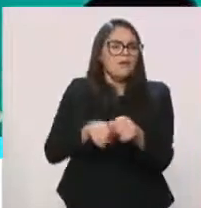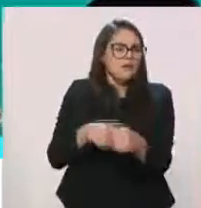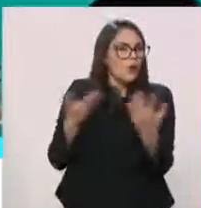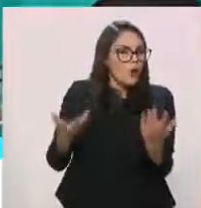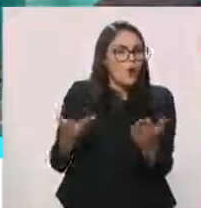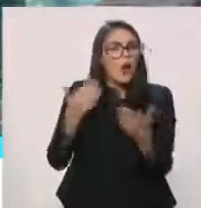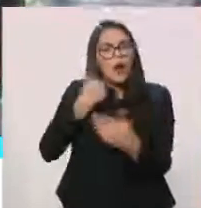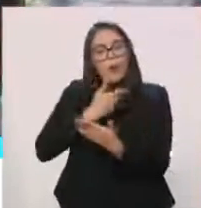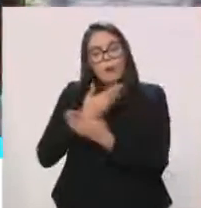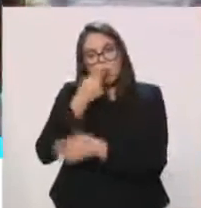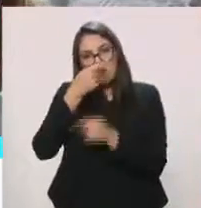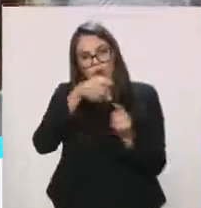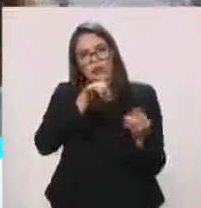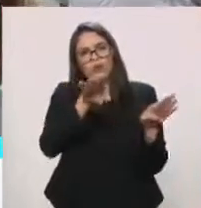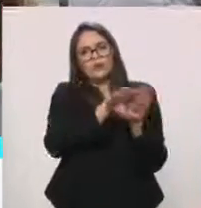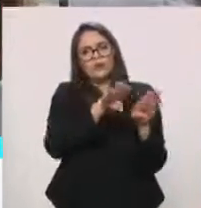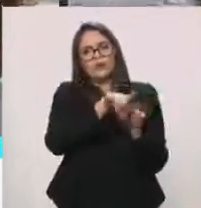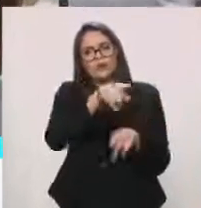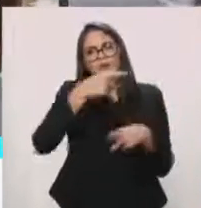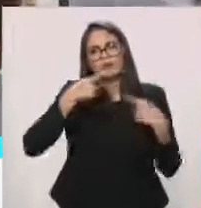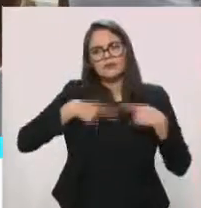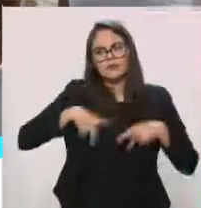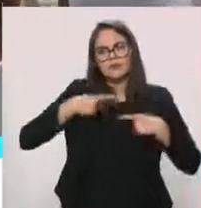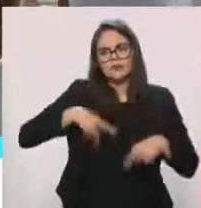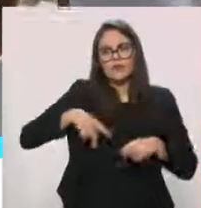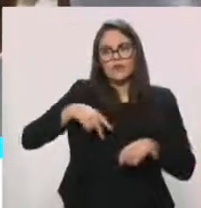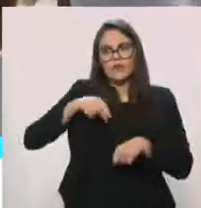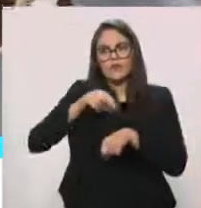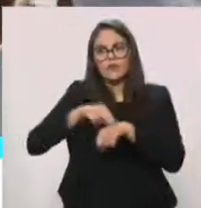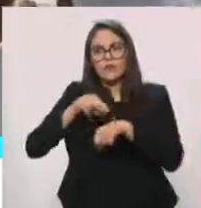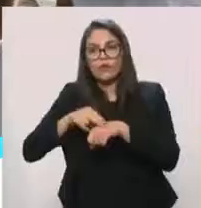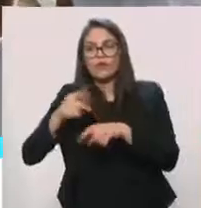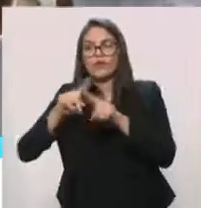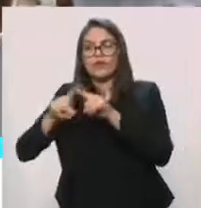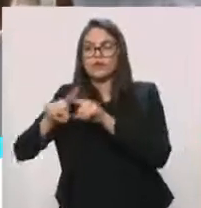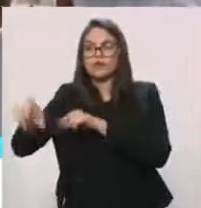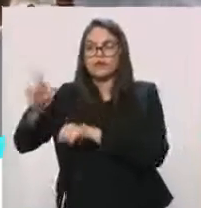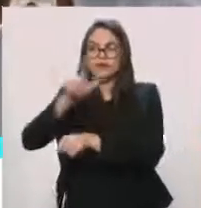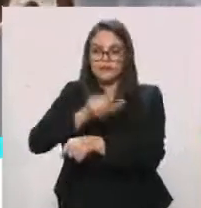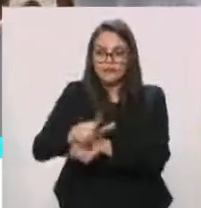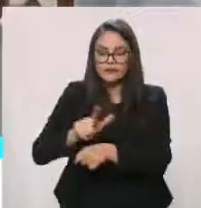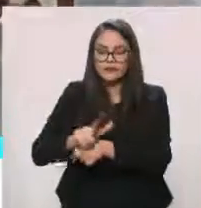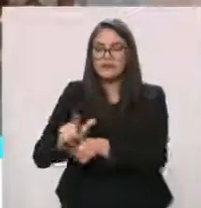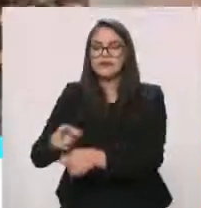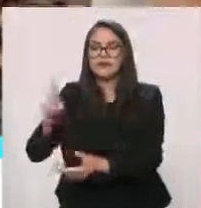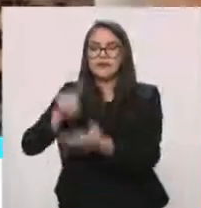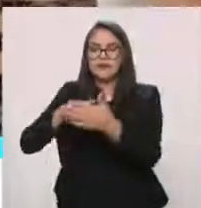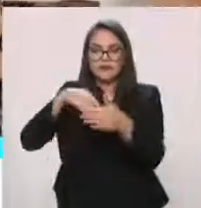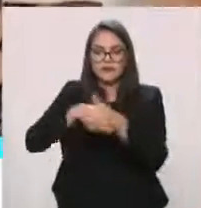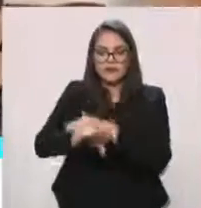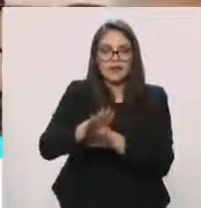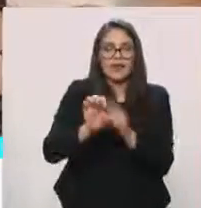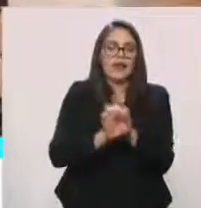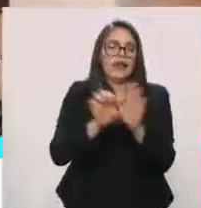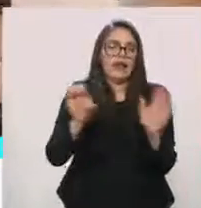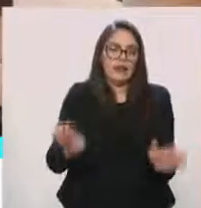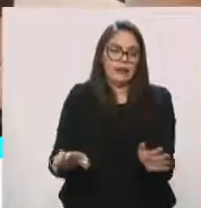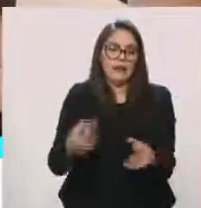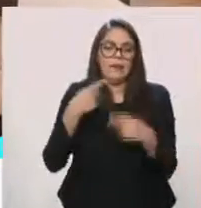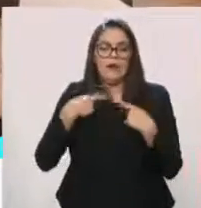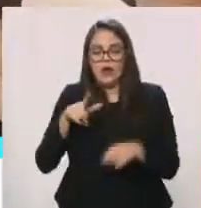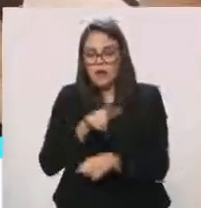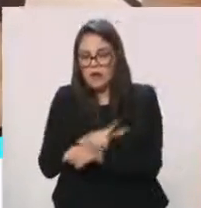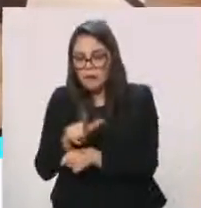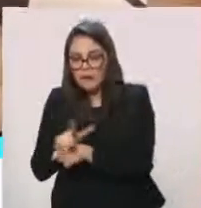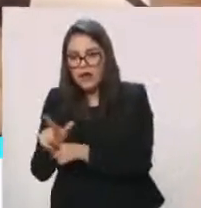ha sido el recibimiento por parte de este equipo médico. No solamente es el equipo médico, Andrea, también el equipo que labora en los hospitales, por ejemplo, el personal de